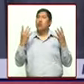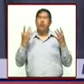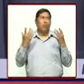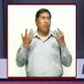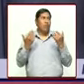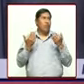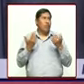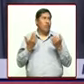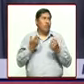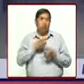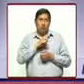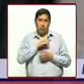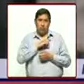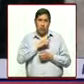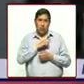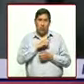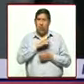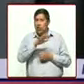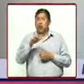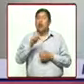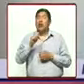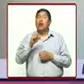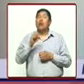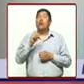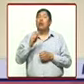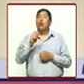policiales en la Sunta.